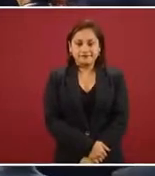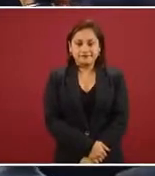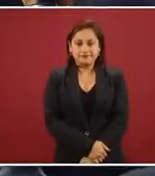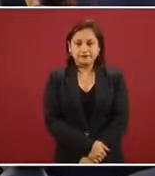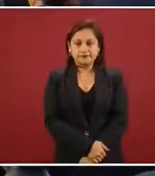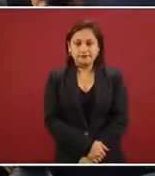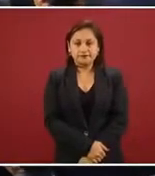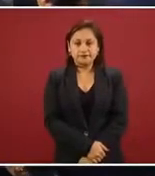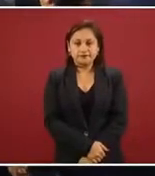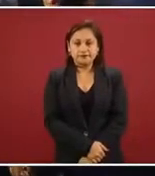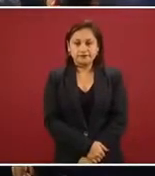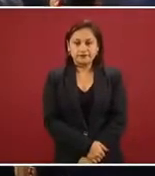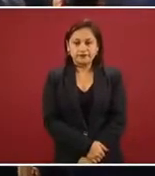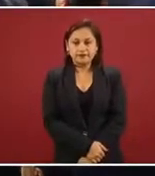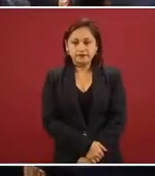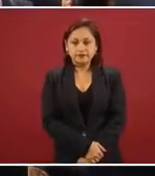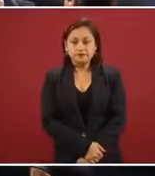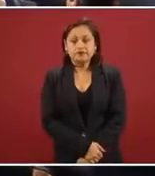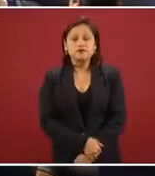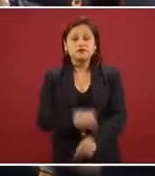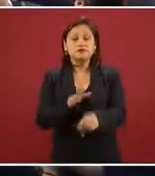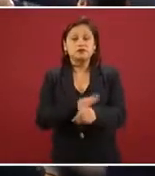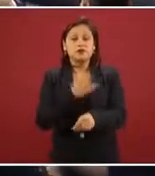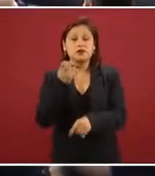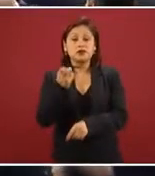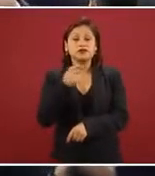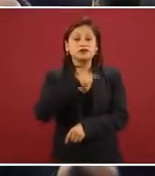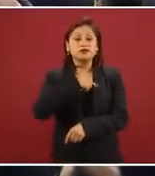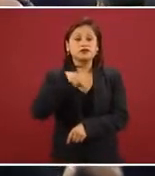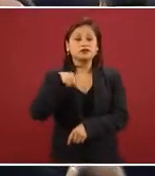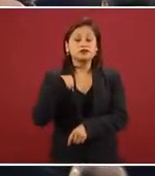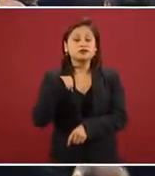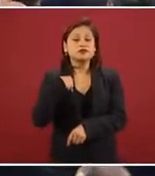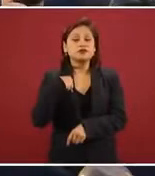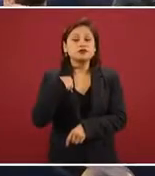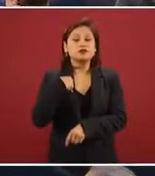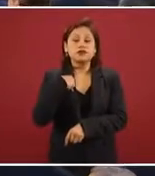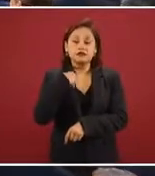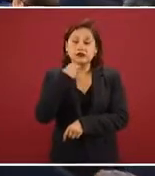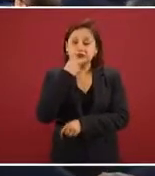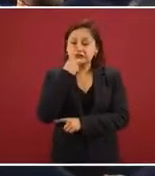podemos decir qué aún